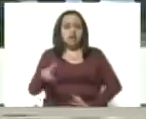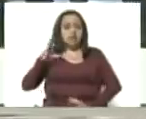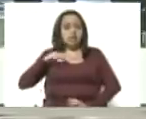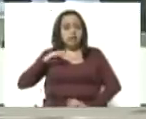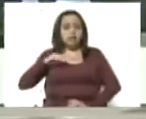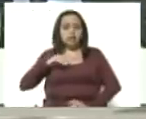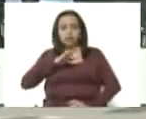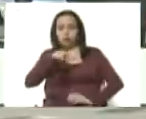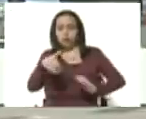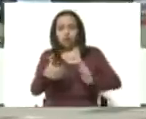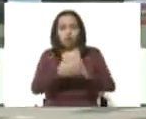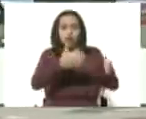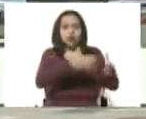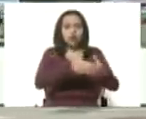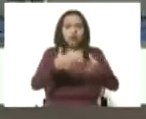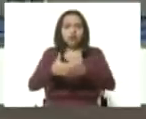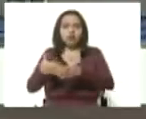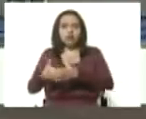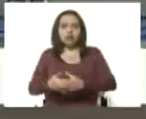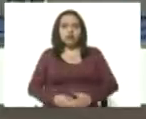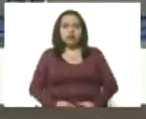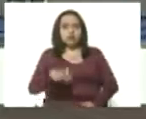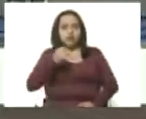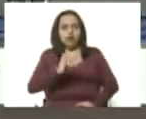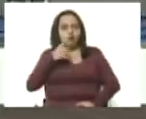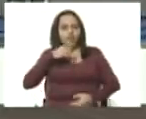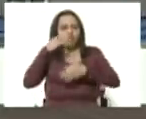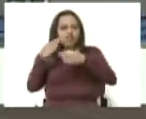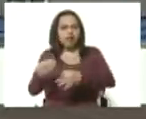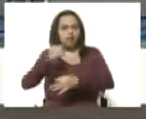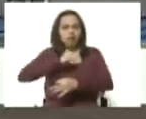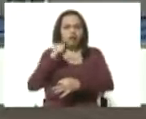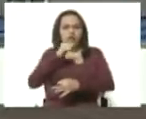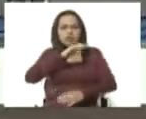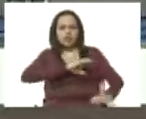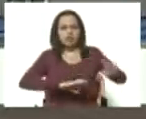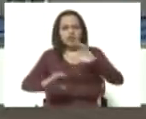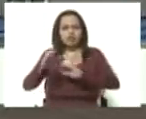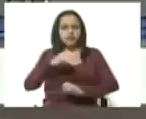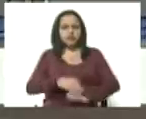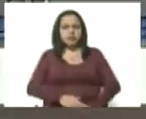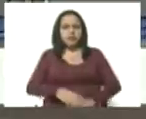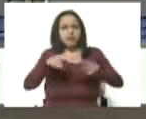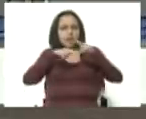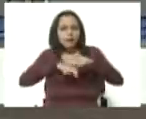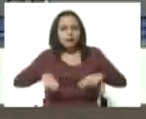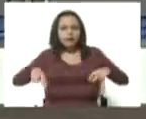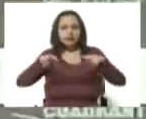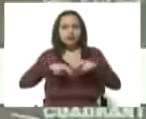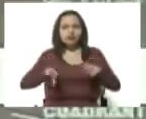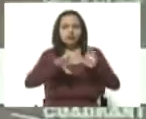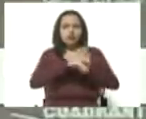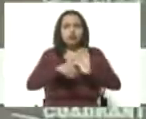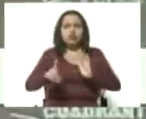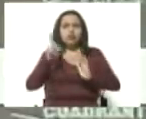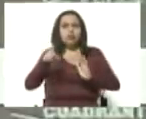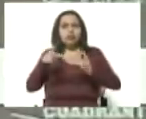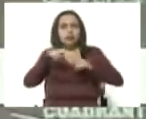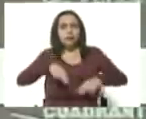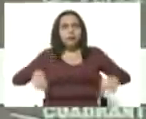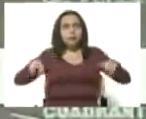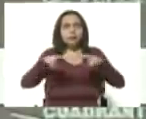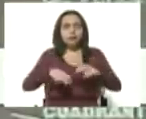su equipamiento para que sea una verdadera policía científica, la investigación penal y la